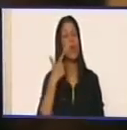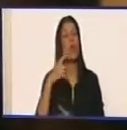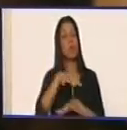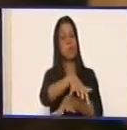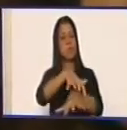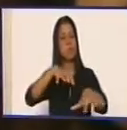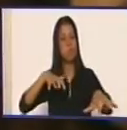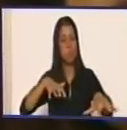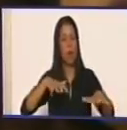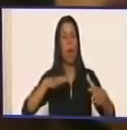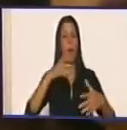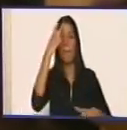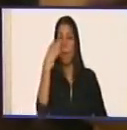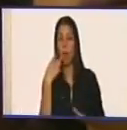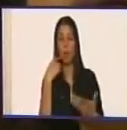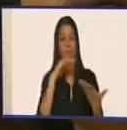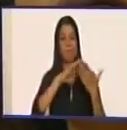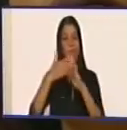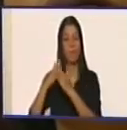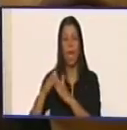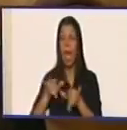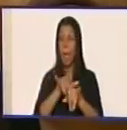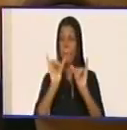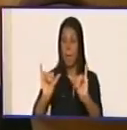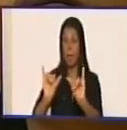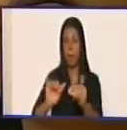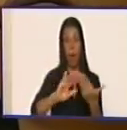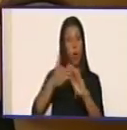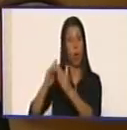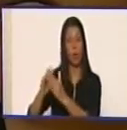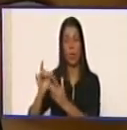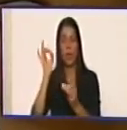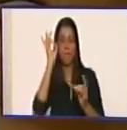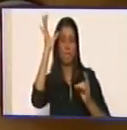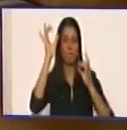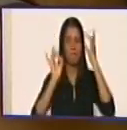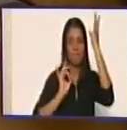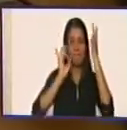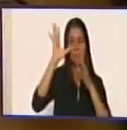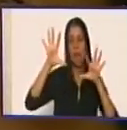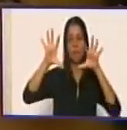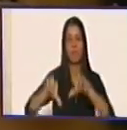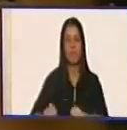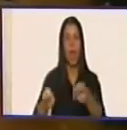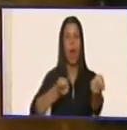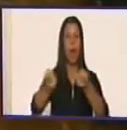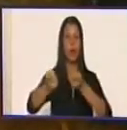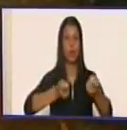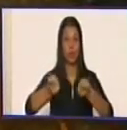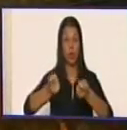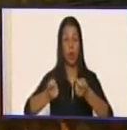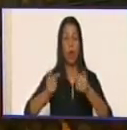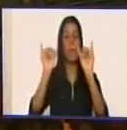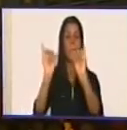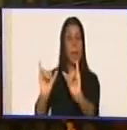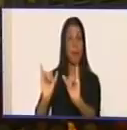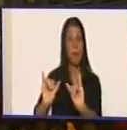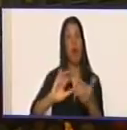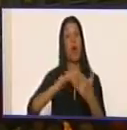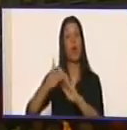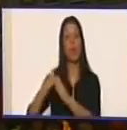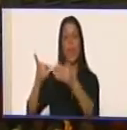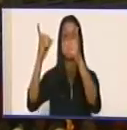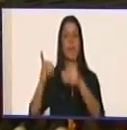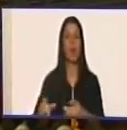popular, se desplieguen creativa y eficazmente y obtengan el control del poder para tomar las decisiones que afectan